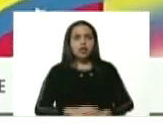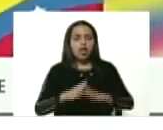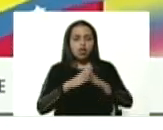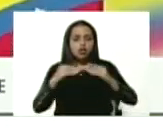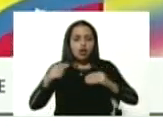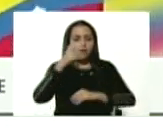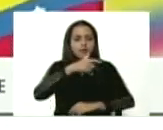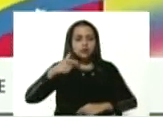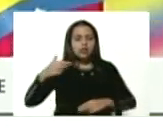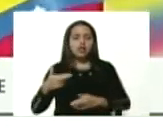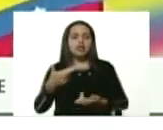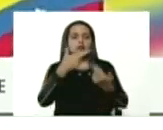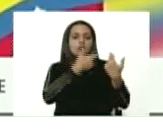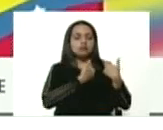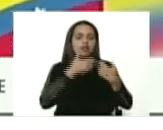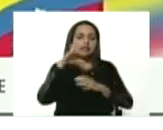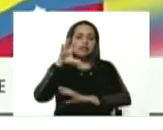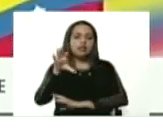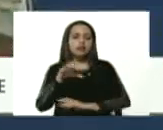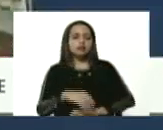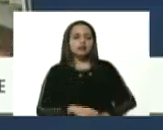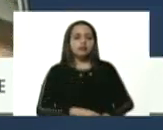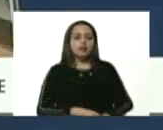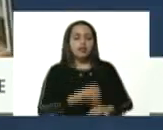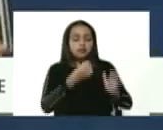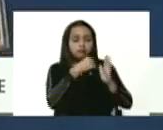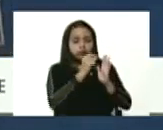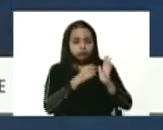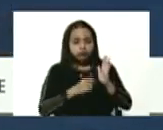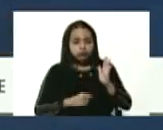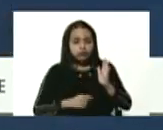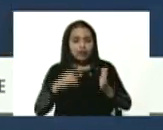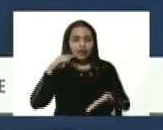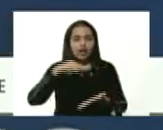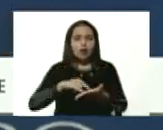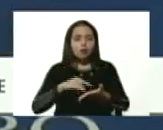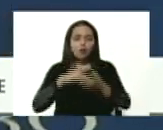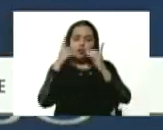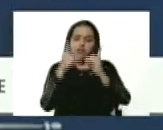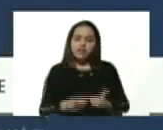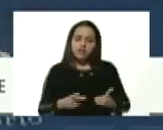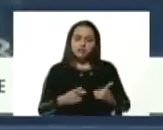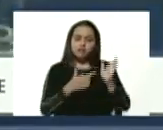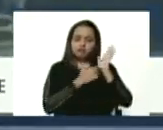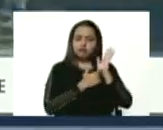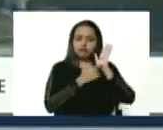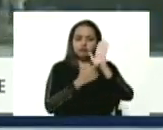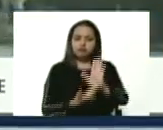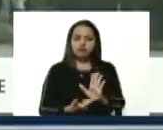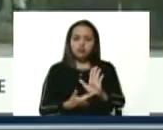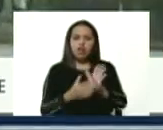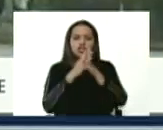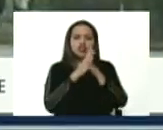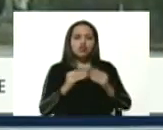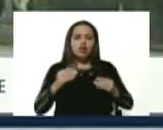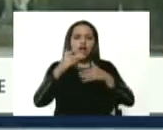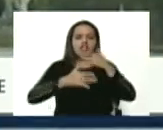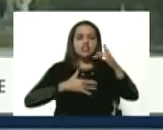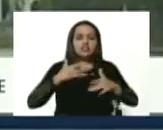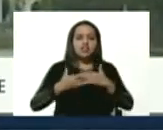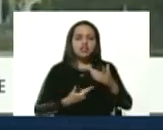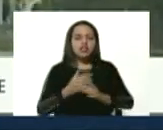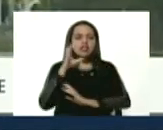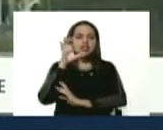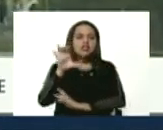Estado. La agenda Carabobo debe marcar todas las acciones del